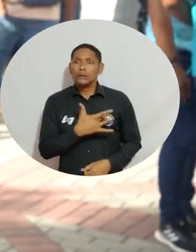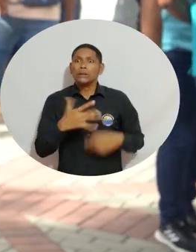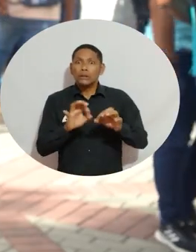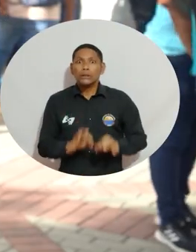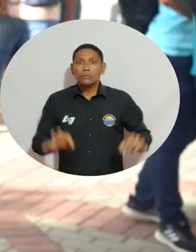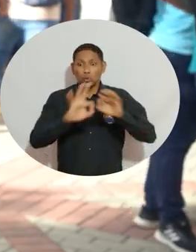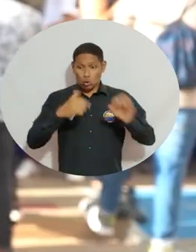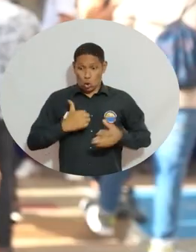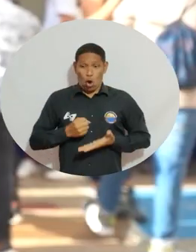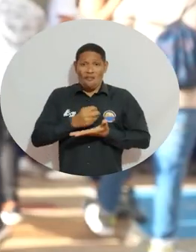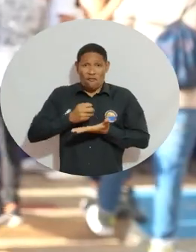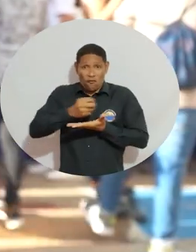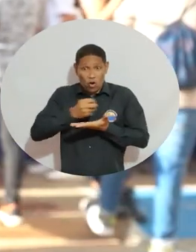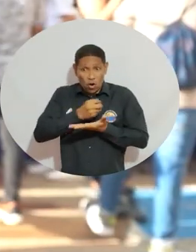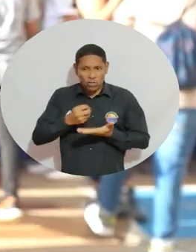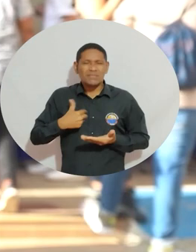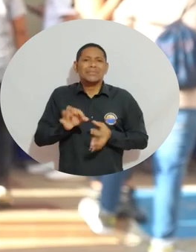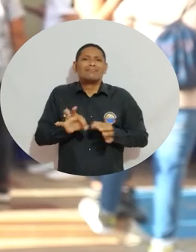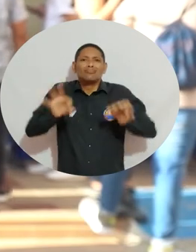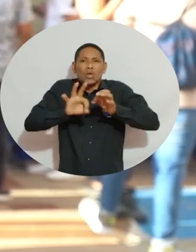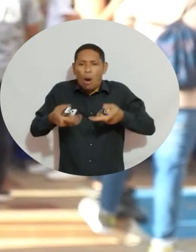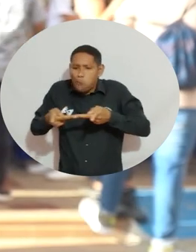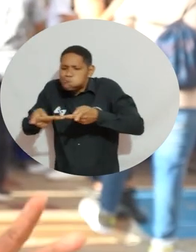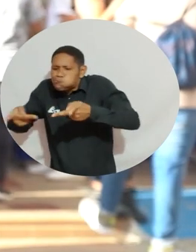muy importante debido a que como biólogos estamos acostumbrados a